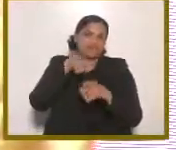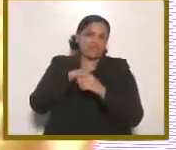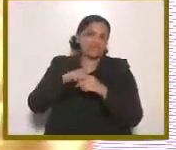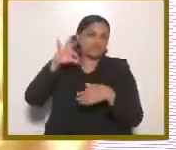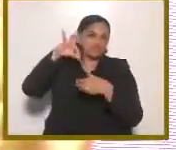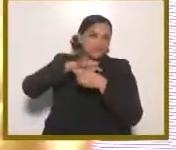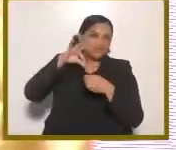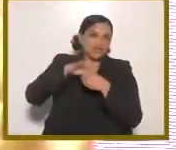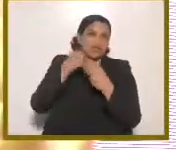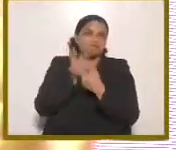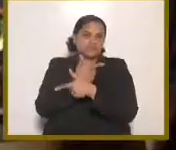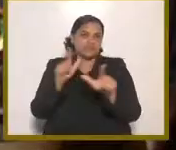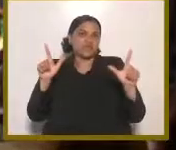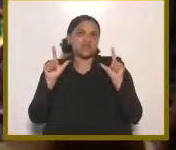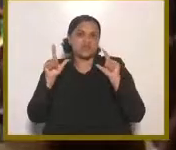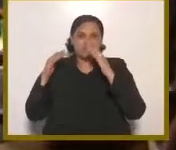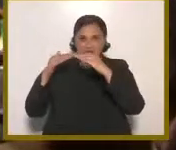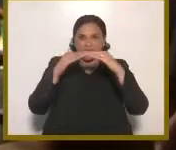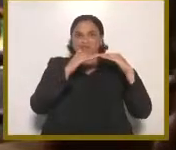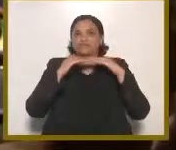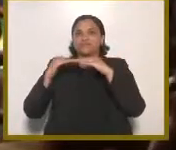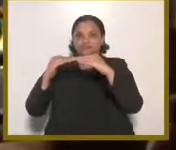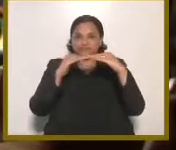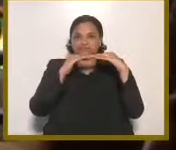e igualdad.